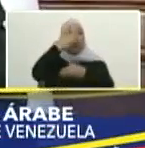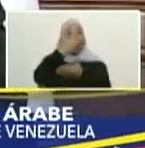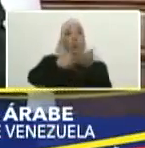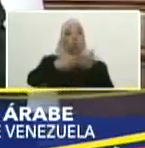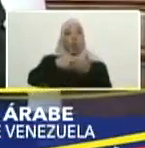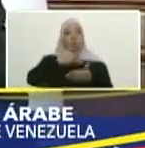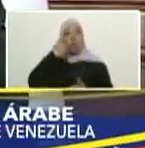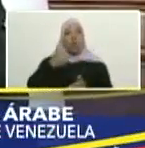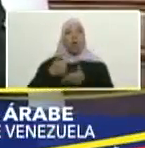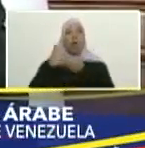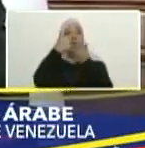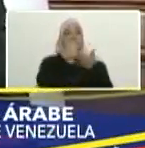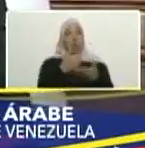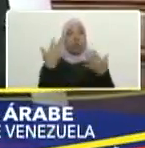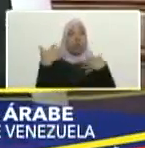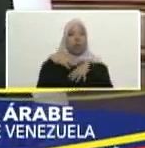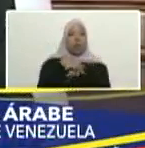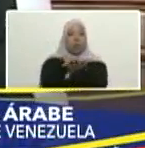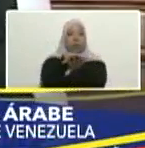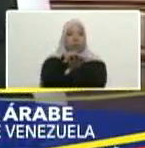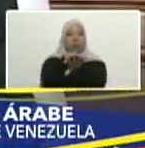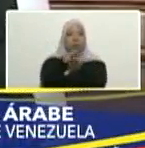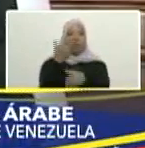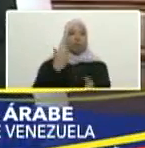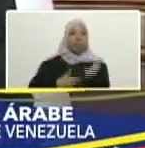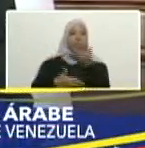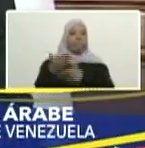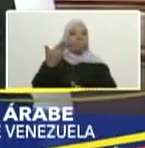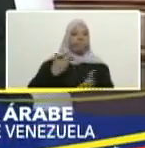documentos de cooperación integral